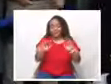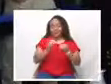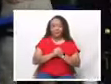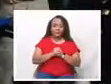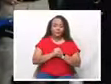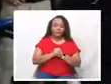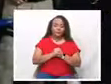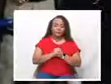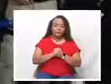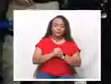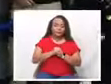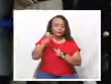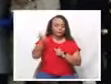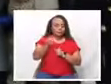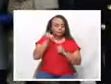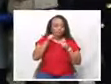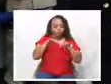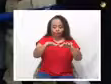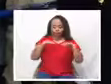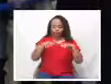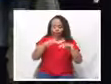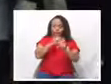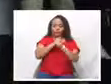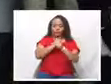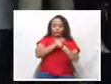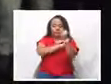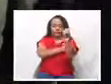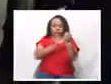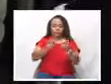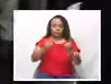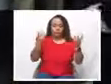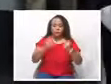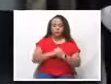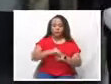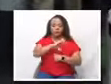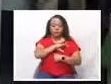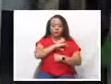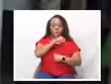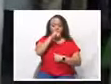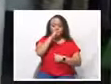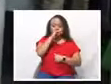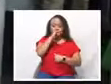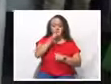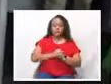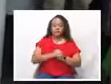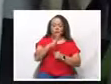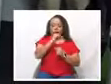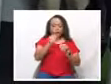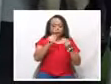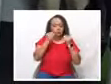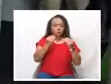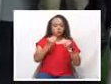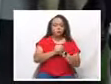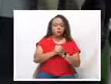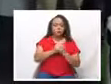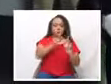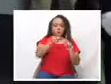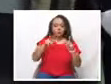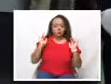fuerte dispositivo de seguridad, de fuerza pública, de policía de tránsito, y es mucha la cantidad de